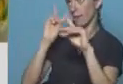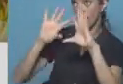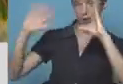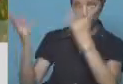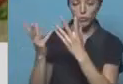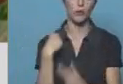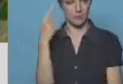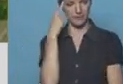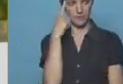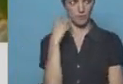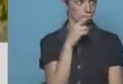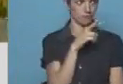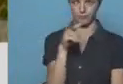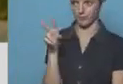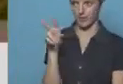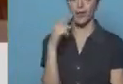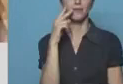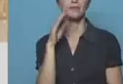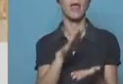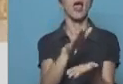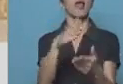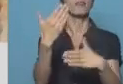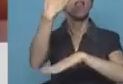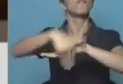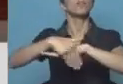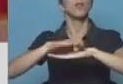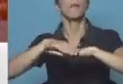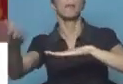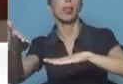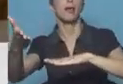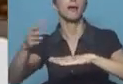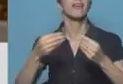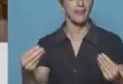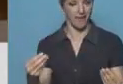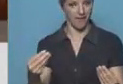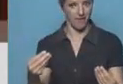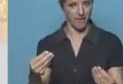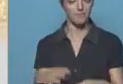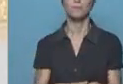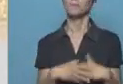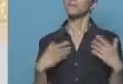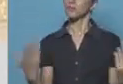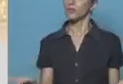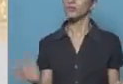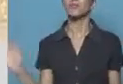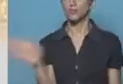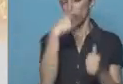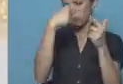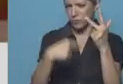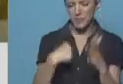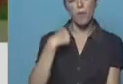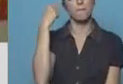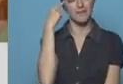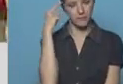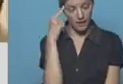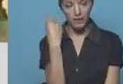poquito alrededor nuestro, un poquito allá de las fronteras, lo que está pasando. Entonces creo que todo esto hay que ponerlo en valor, hay